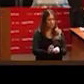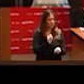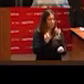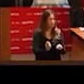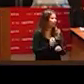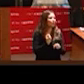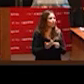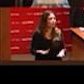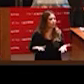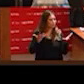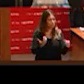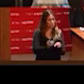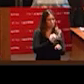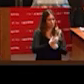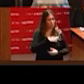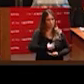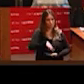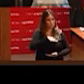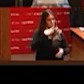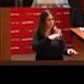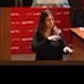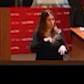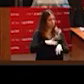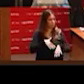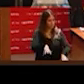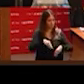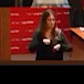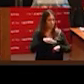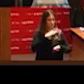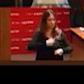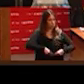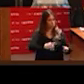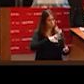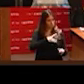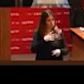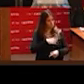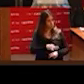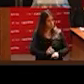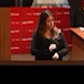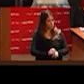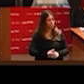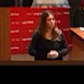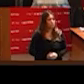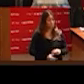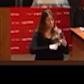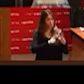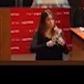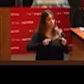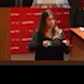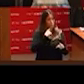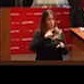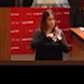ofreciendo trabajadores capacitados y preparados para asumir esos puestos de trabajo proporcionar al entorno